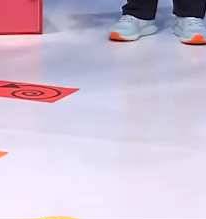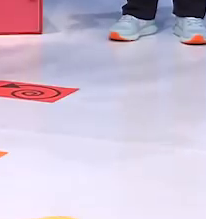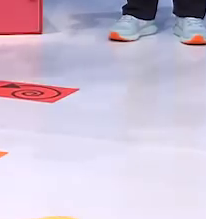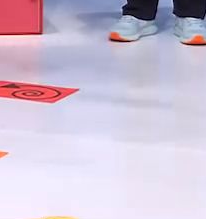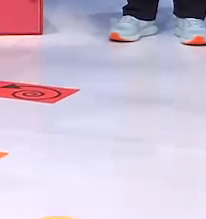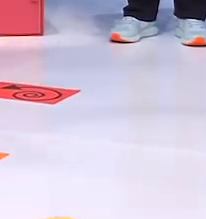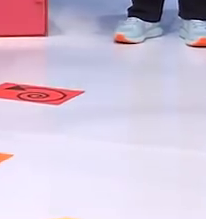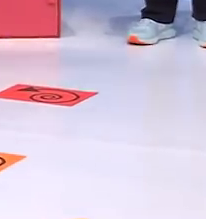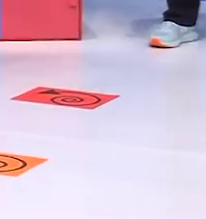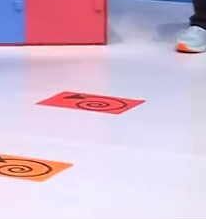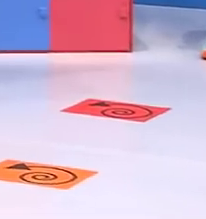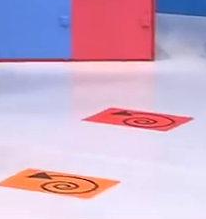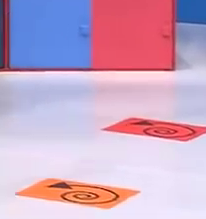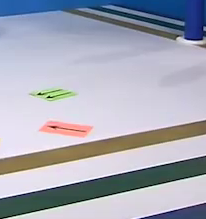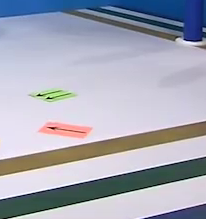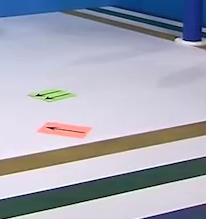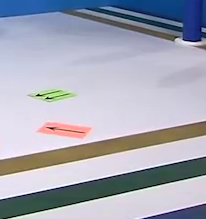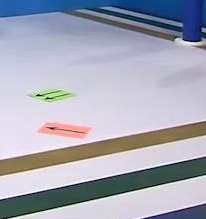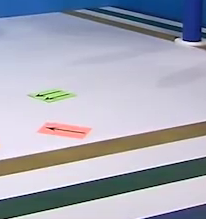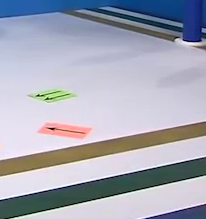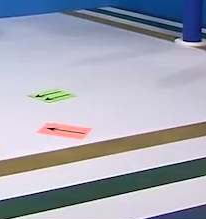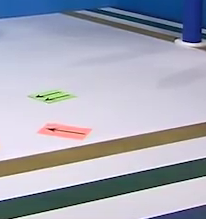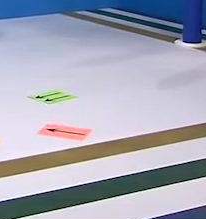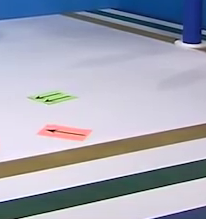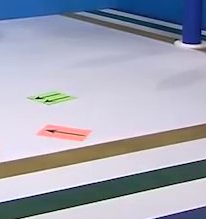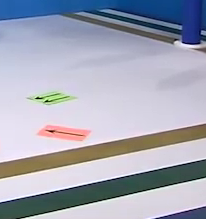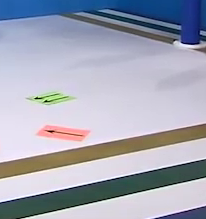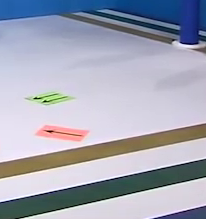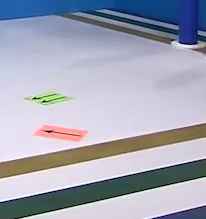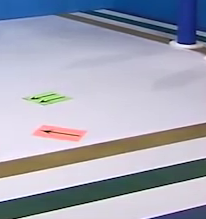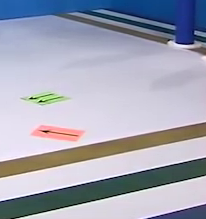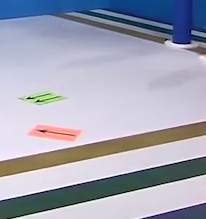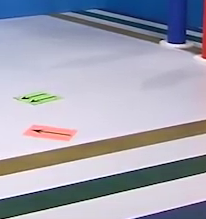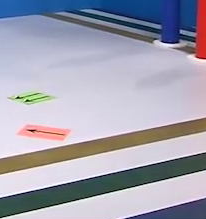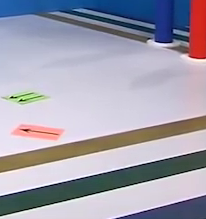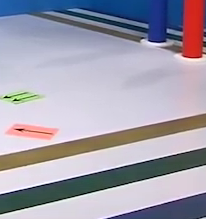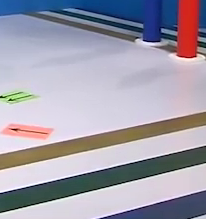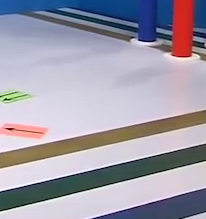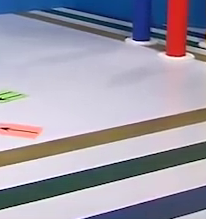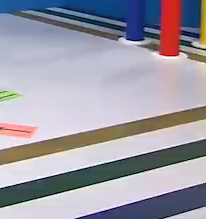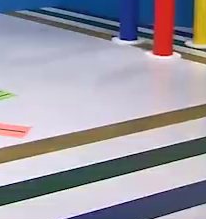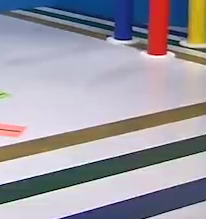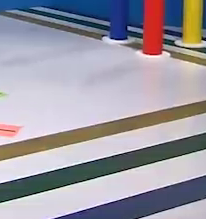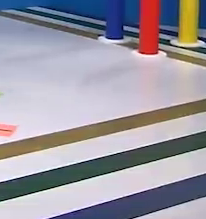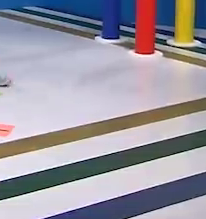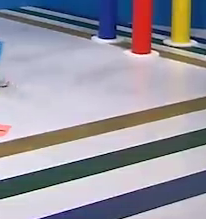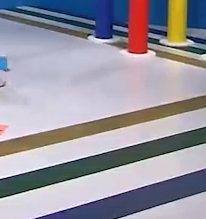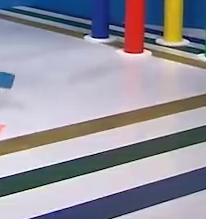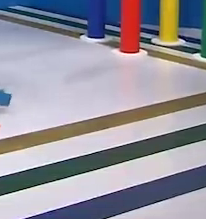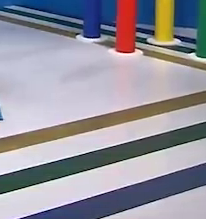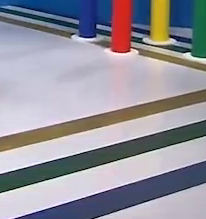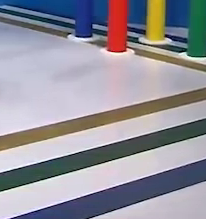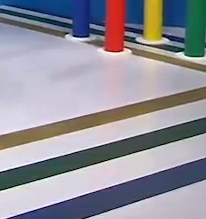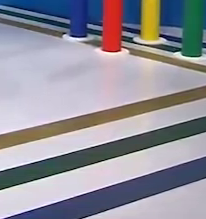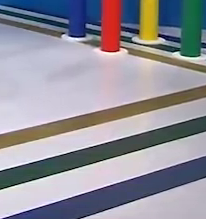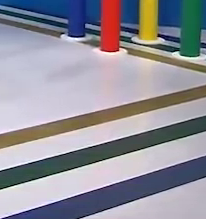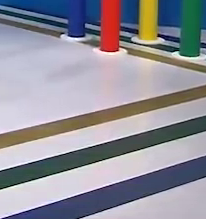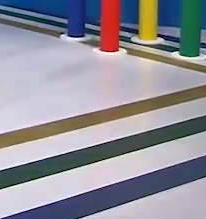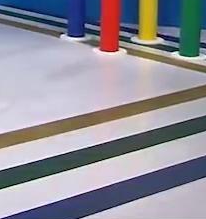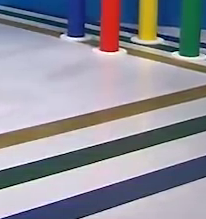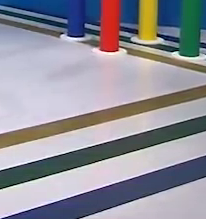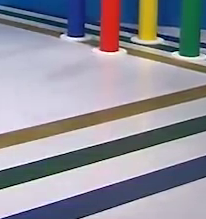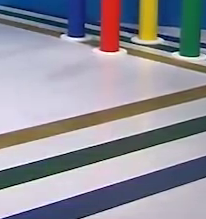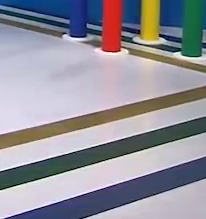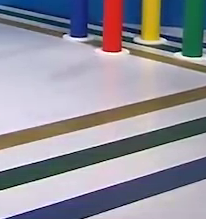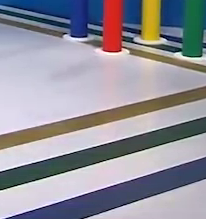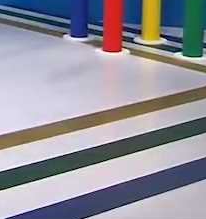y hacia allá. Bien, rápidamente cambiamos. Cambiamos. A ver, esta acá, esta